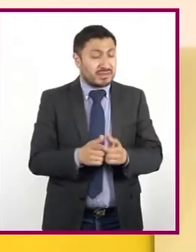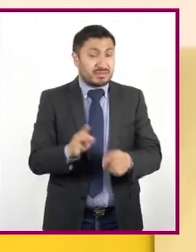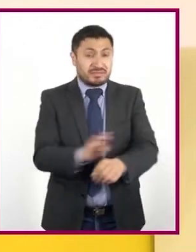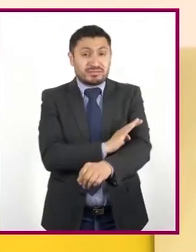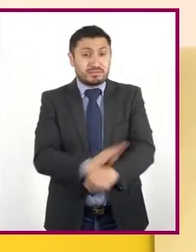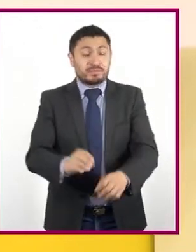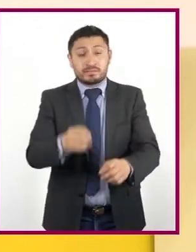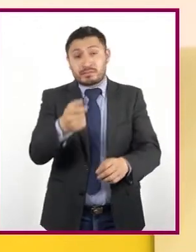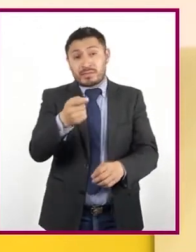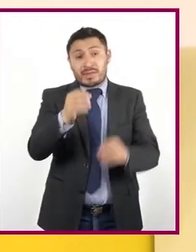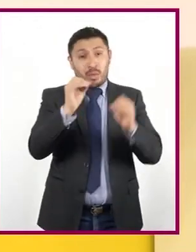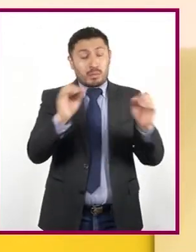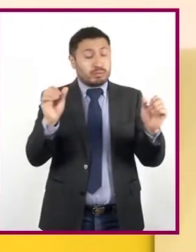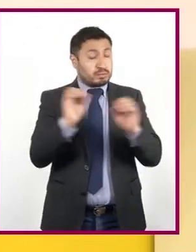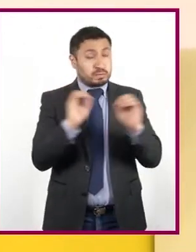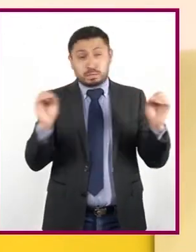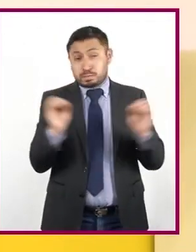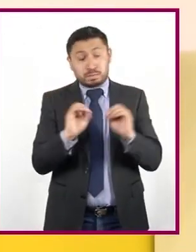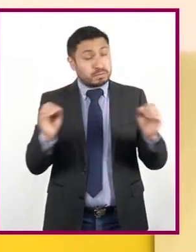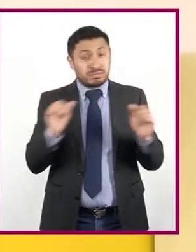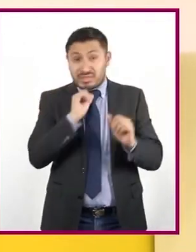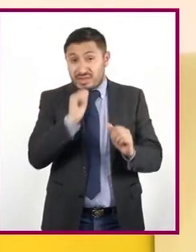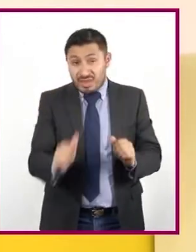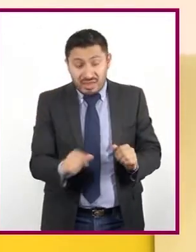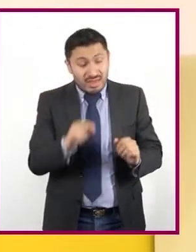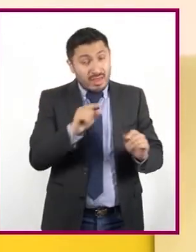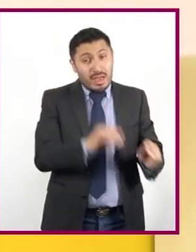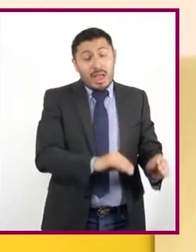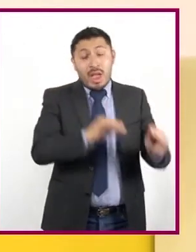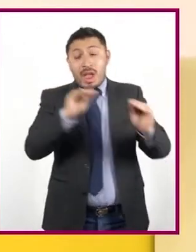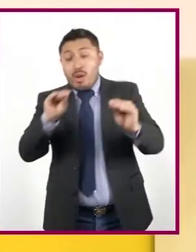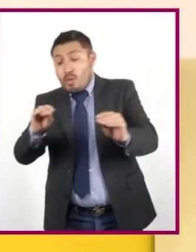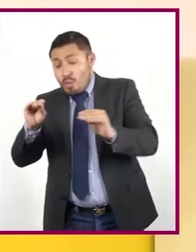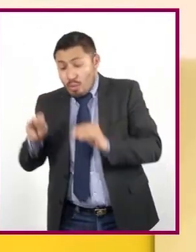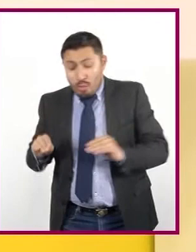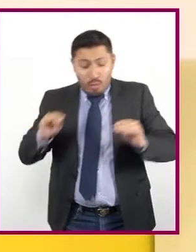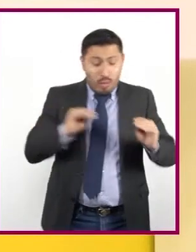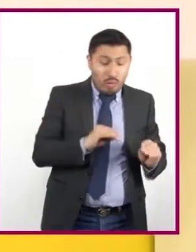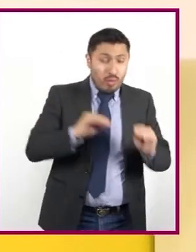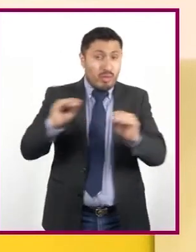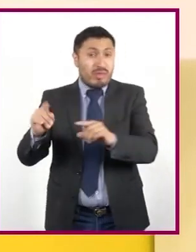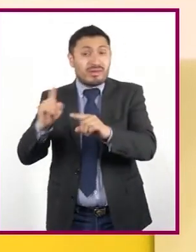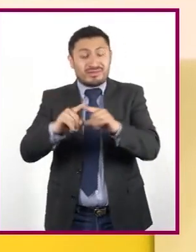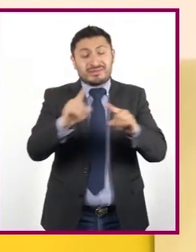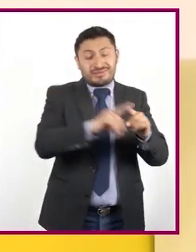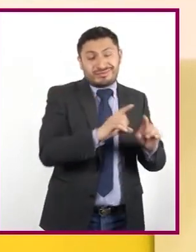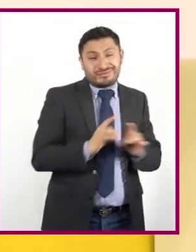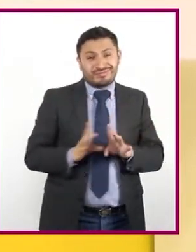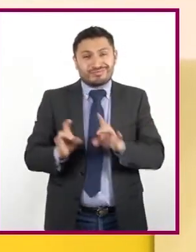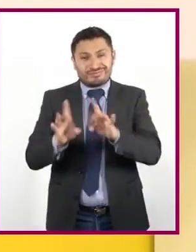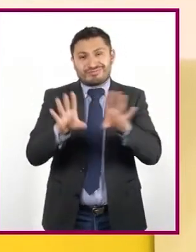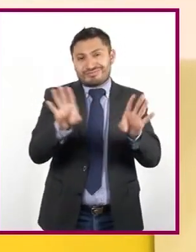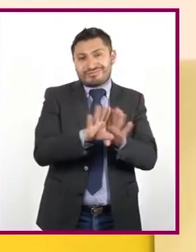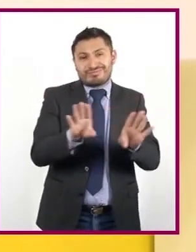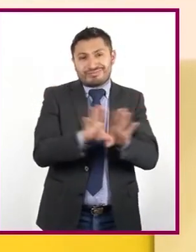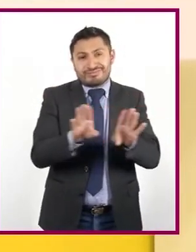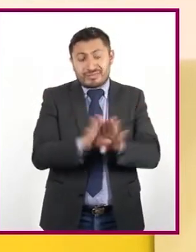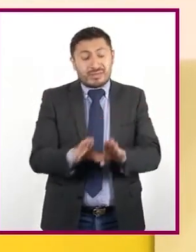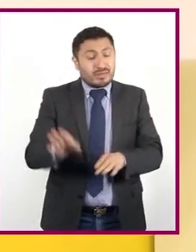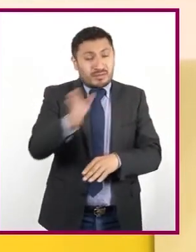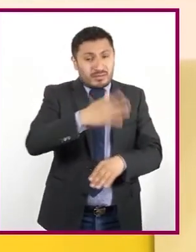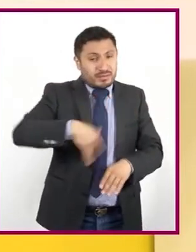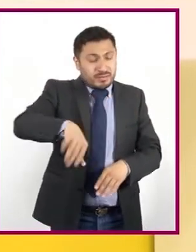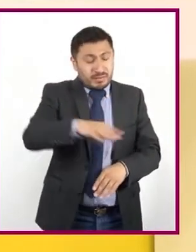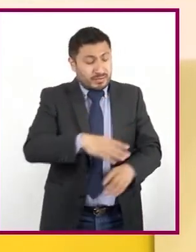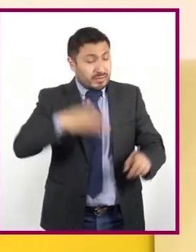favorecidos quienes se desplazan debido a diversas situaciones, como pueden ser búsqueda de